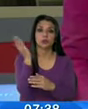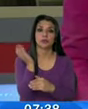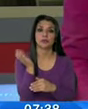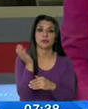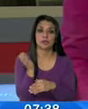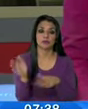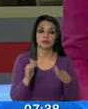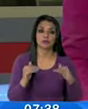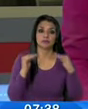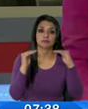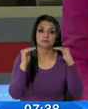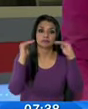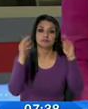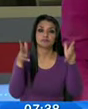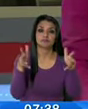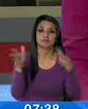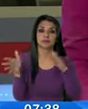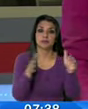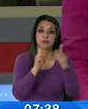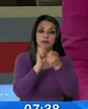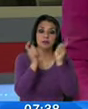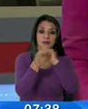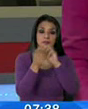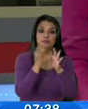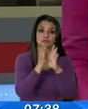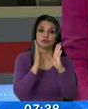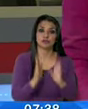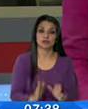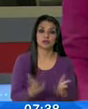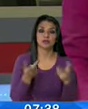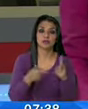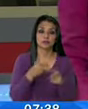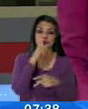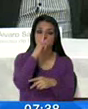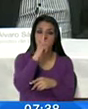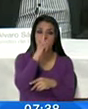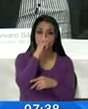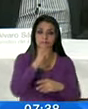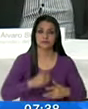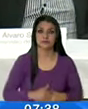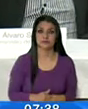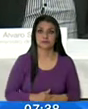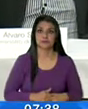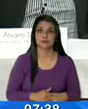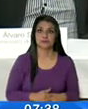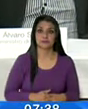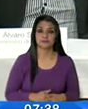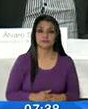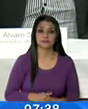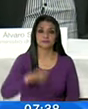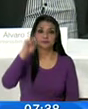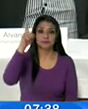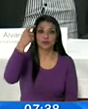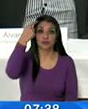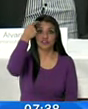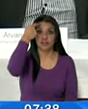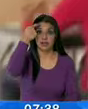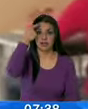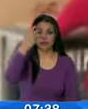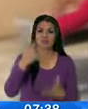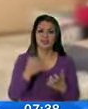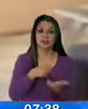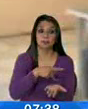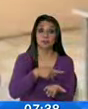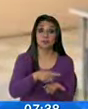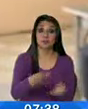categorización de docentes y reclasificación de funcionarios y empleados. El gobierno nacional quiere ponerse al día en